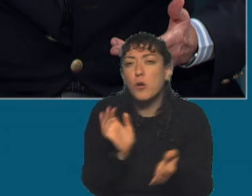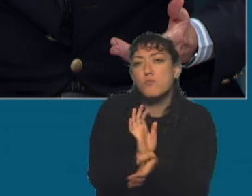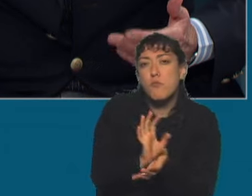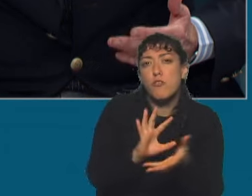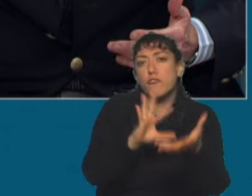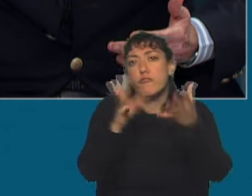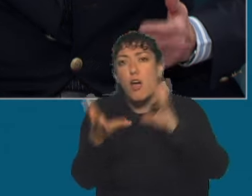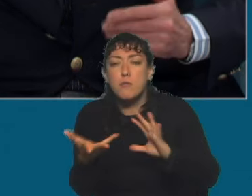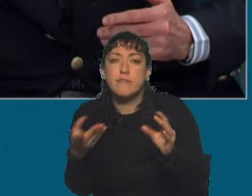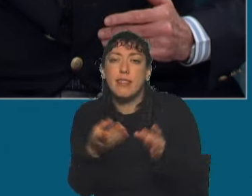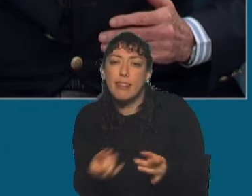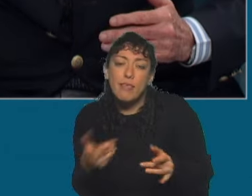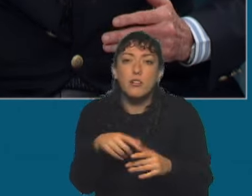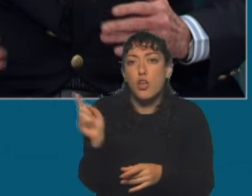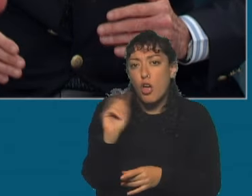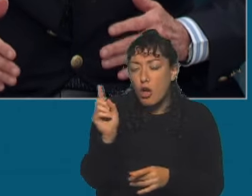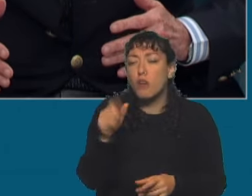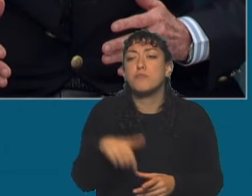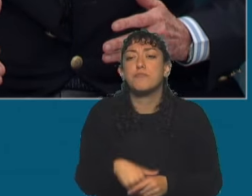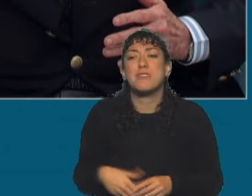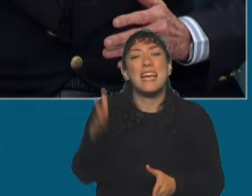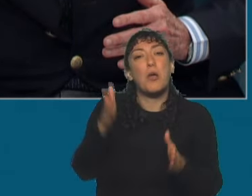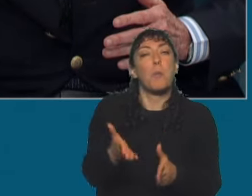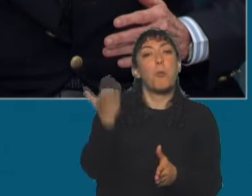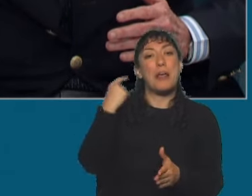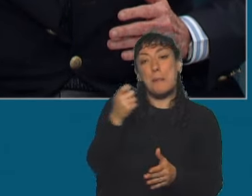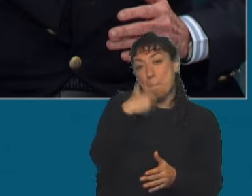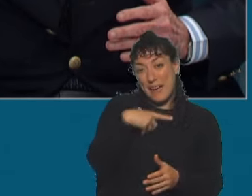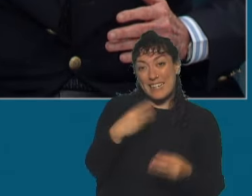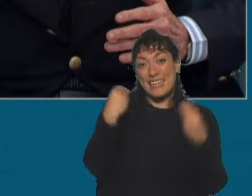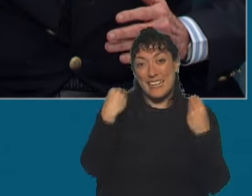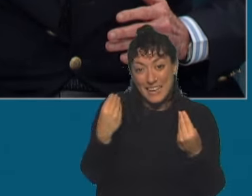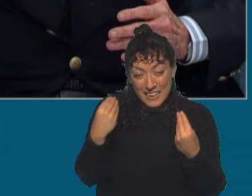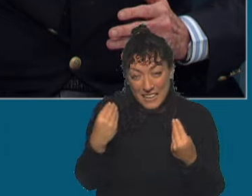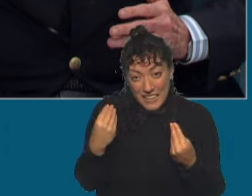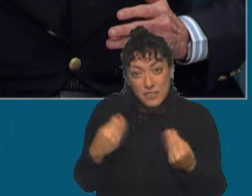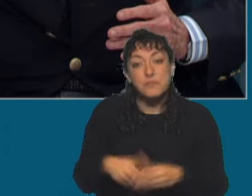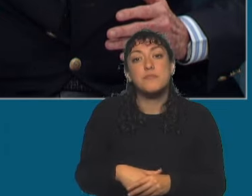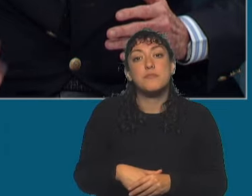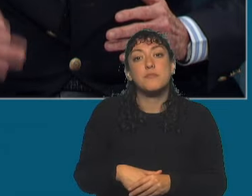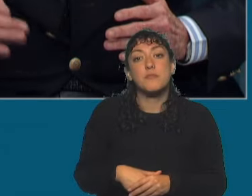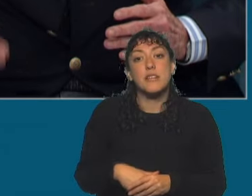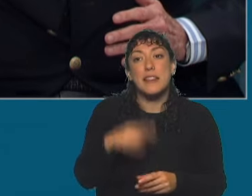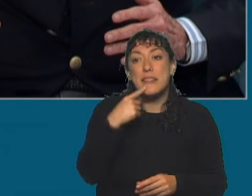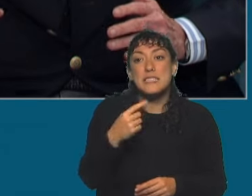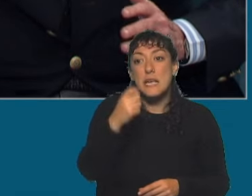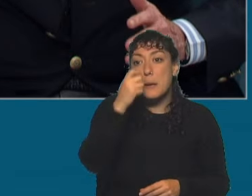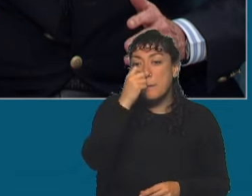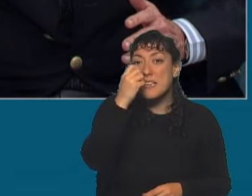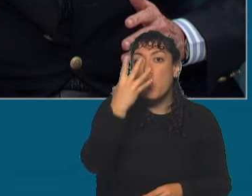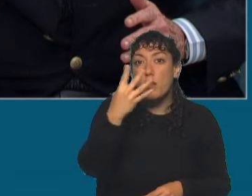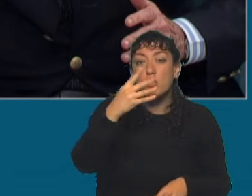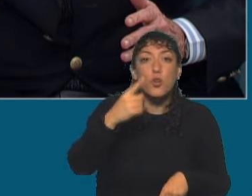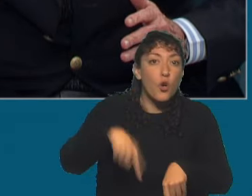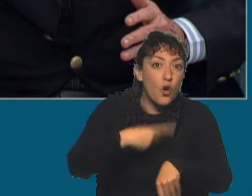filantrópicamente. No, claro. Establece, primero, en la época de Macri, estableció que tenían que informarle cada 24 horas lo que se estaba